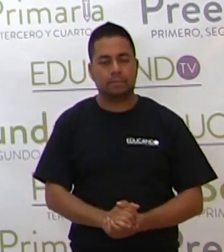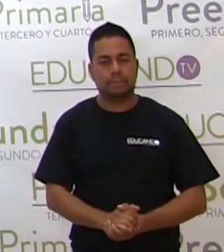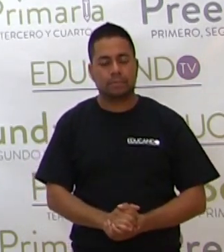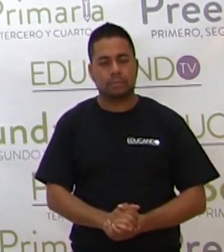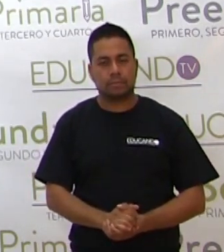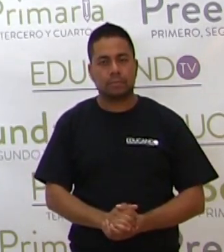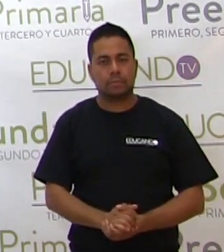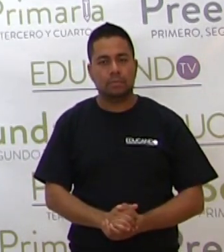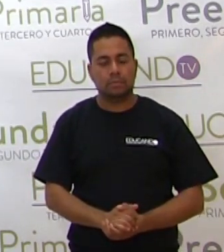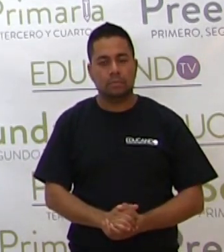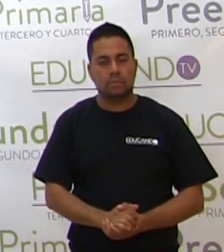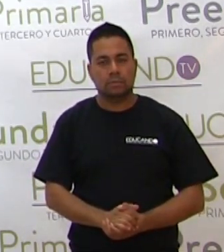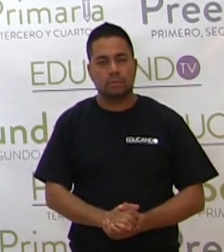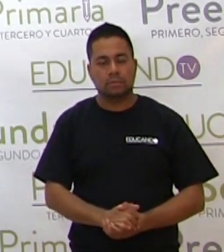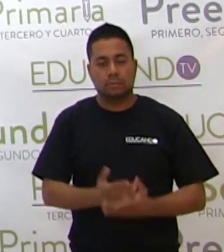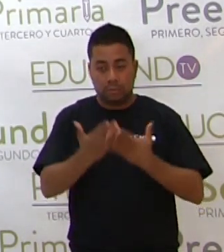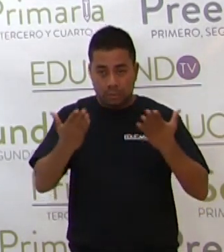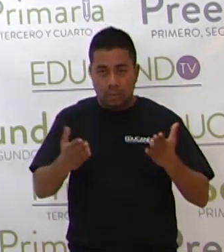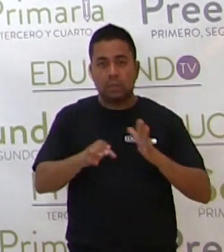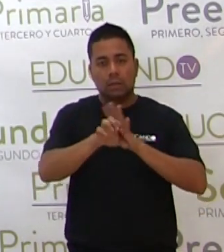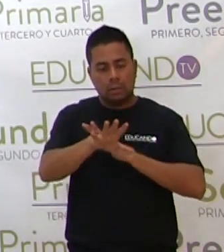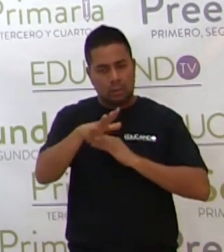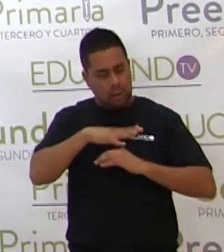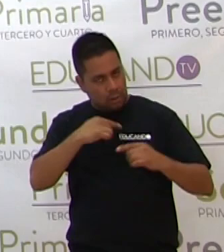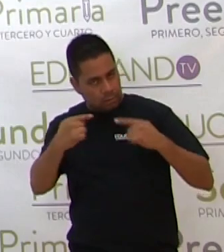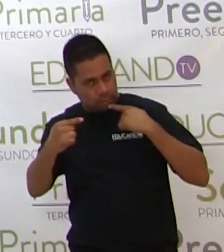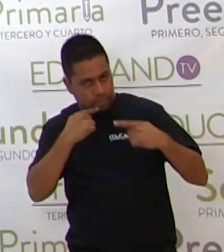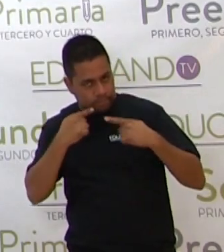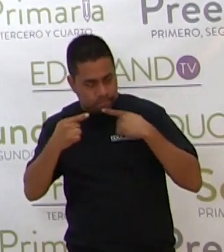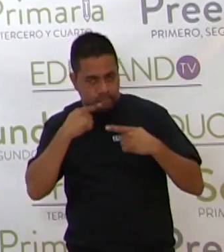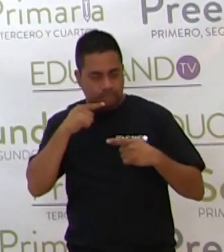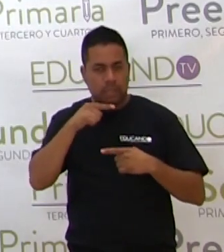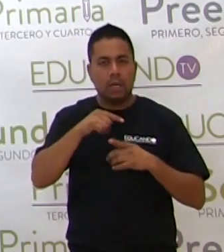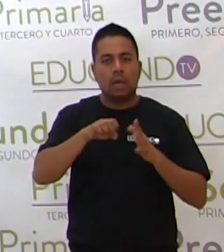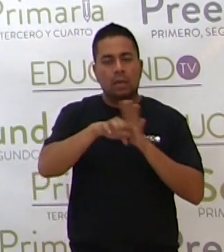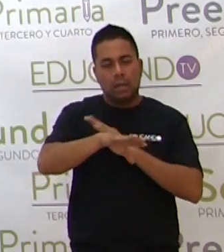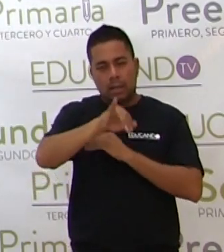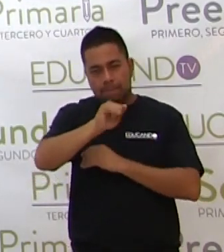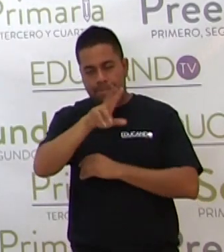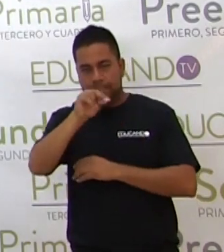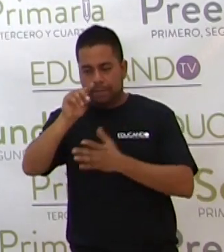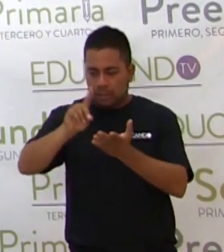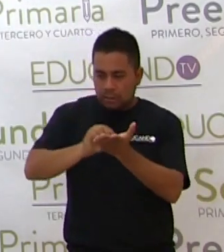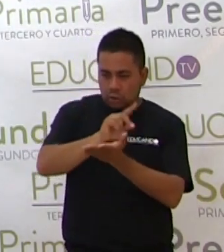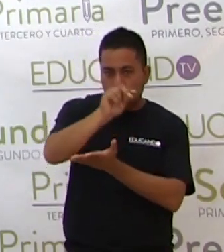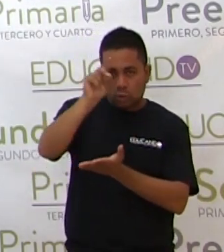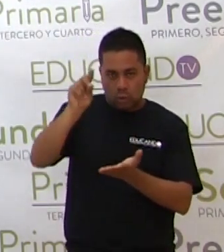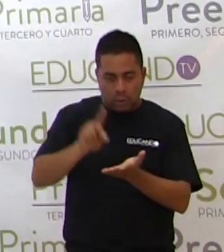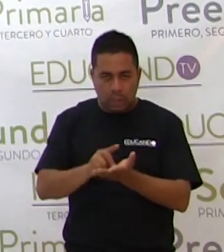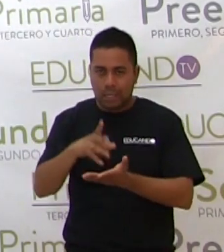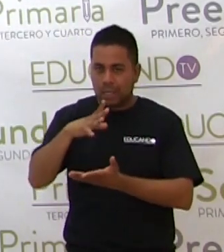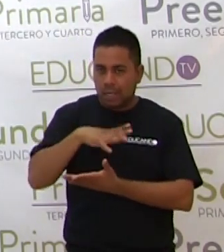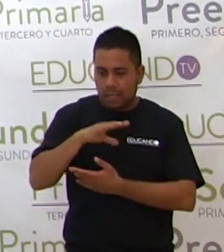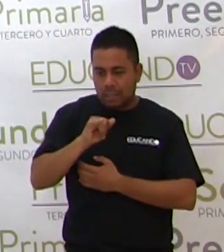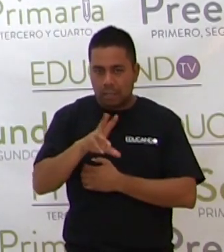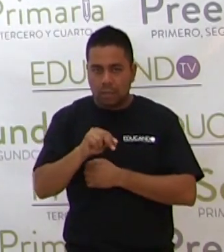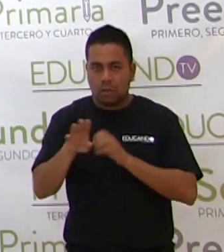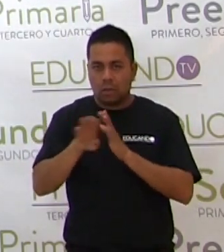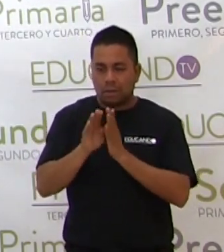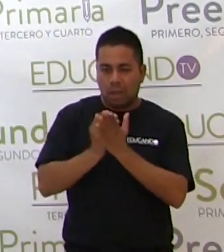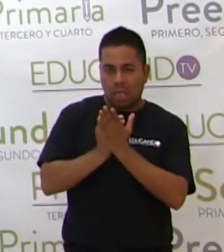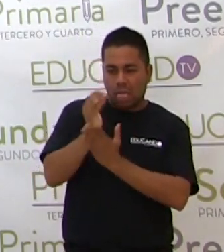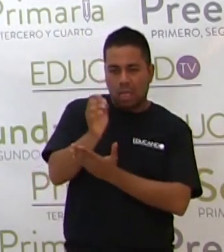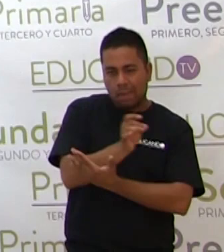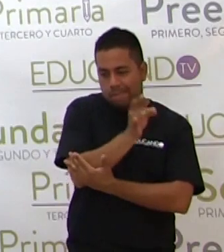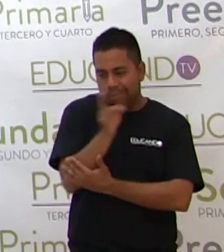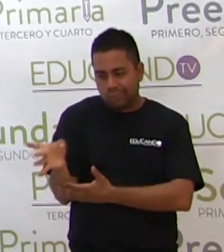actualmente hay una discusión si el twitter está de alguna manera rebasando la